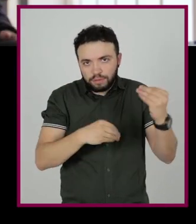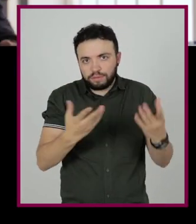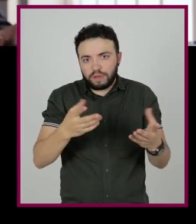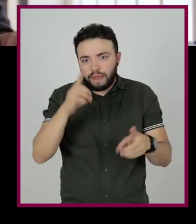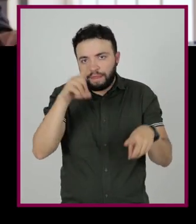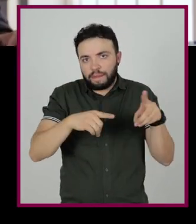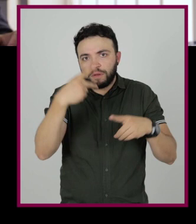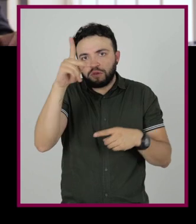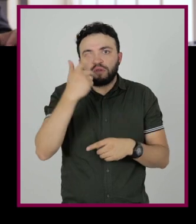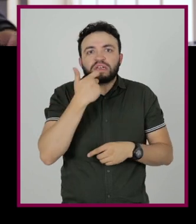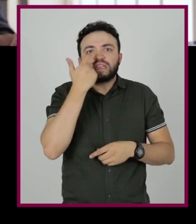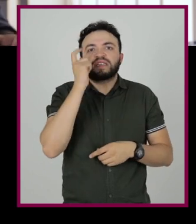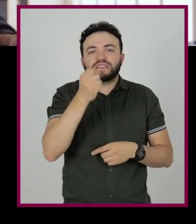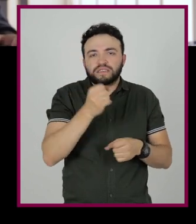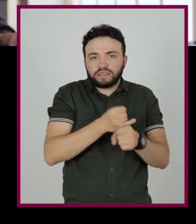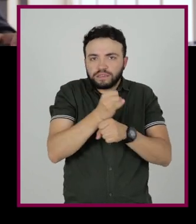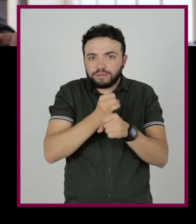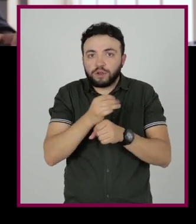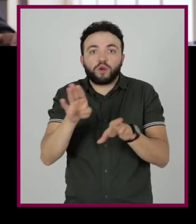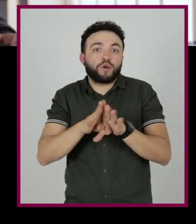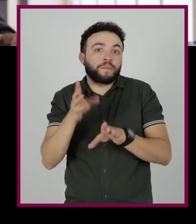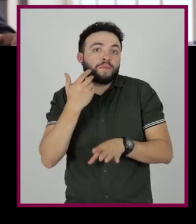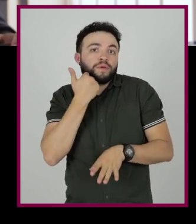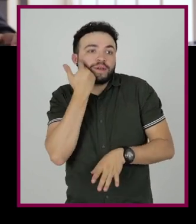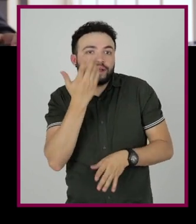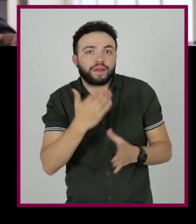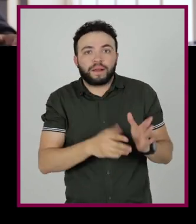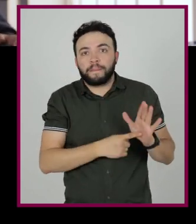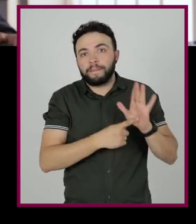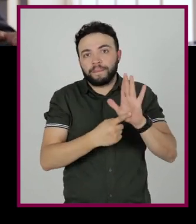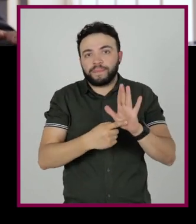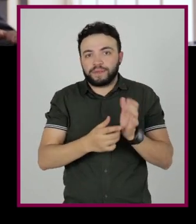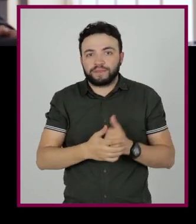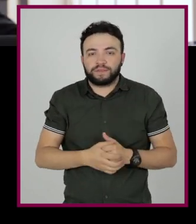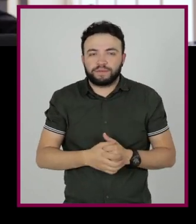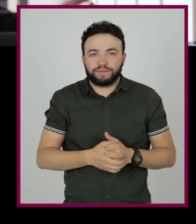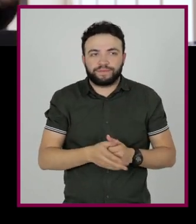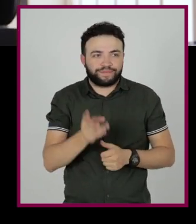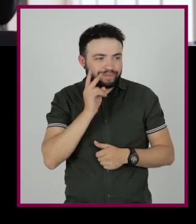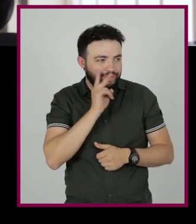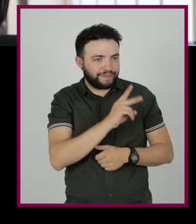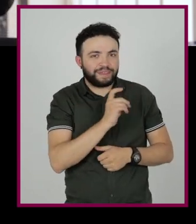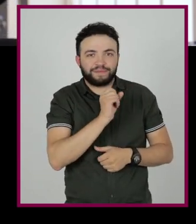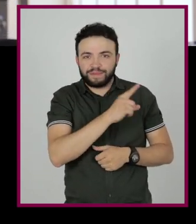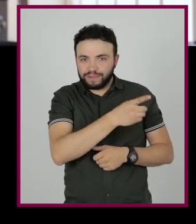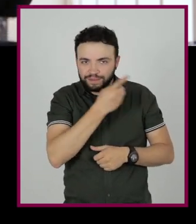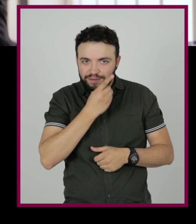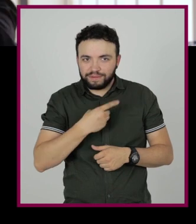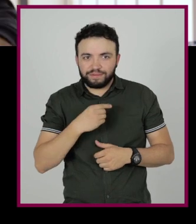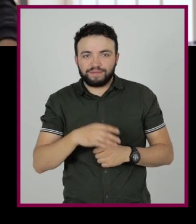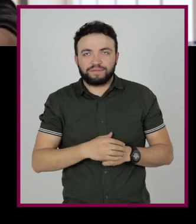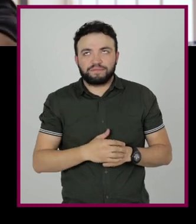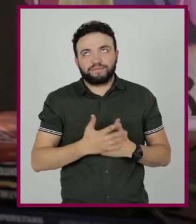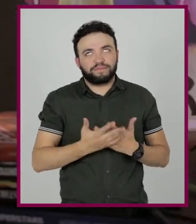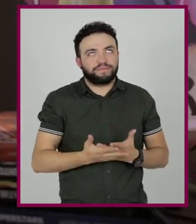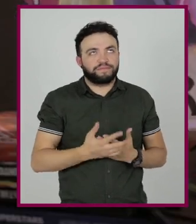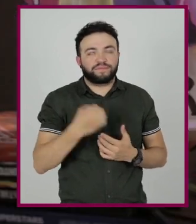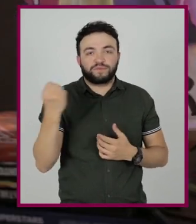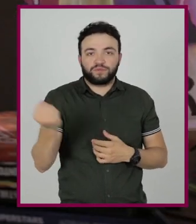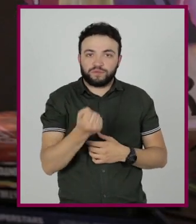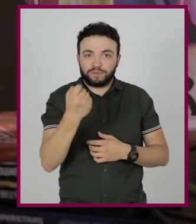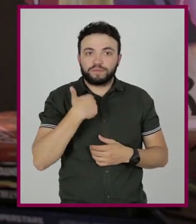más. Además, depende mucho de qué es lo que quieres investigar y cómo quieres presentarlo. ¿Ves como si era la que tú me dijeras?